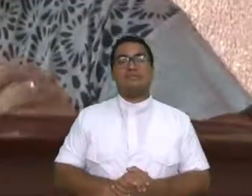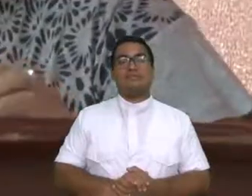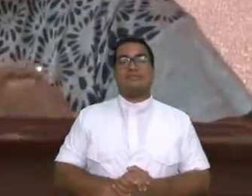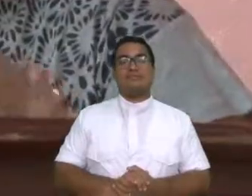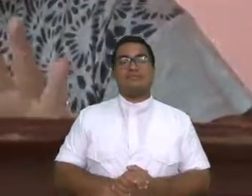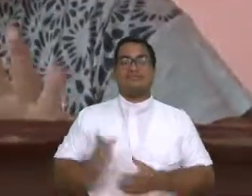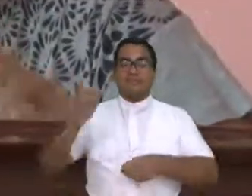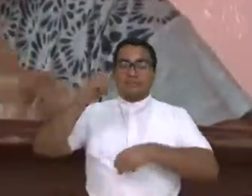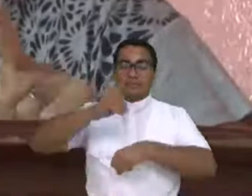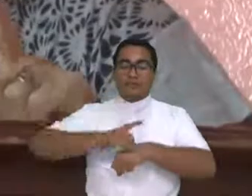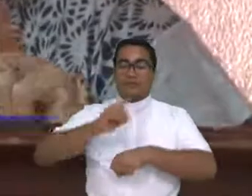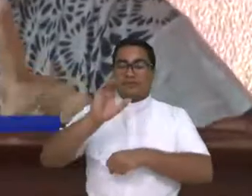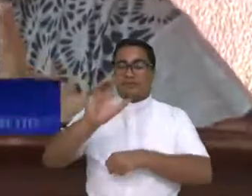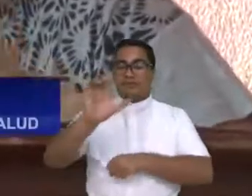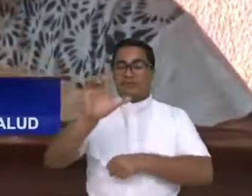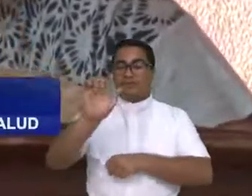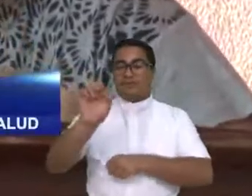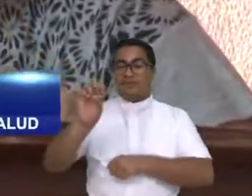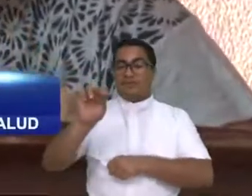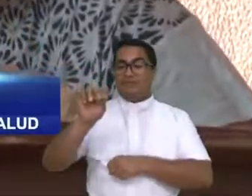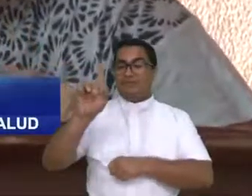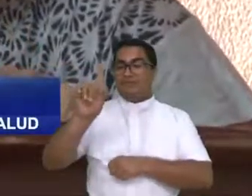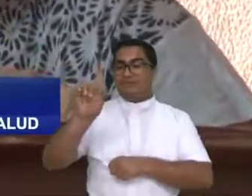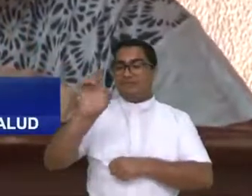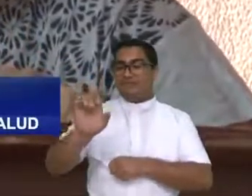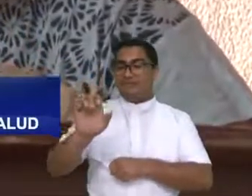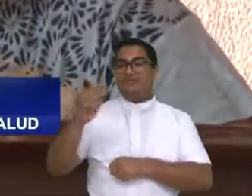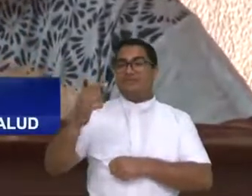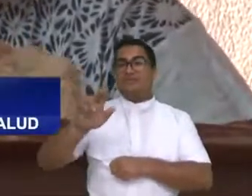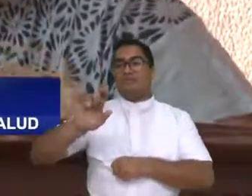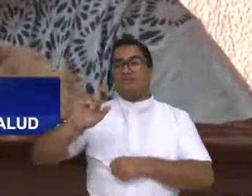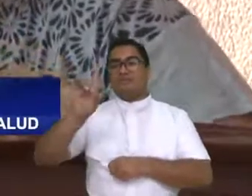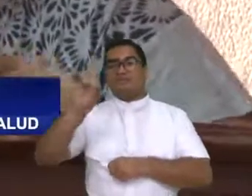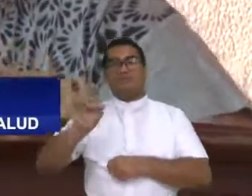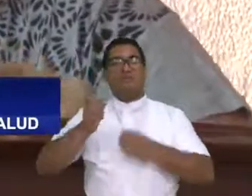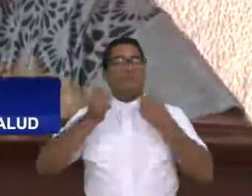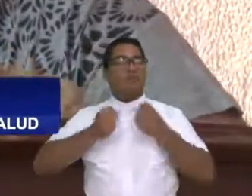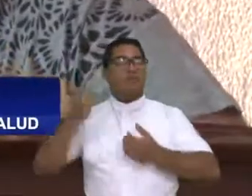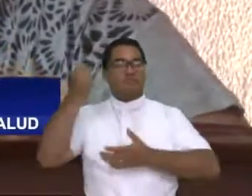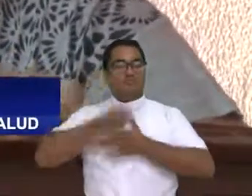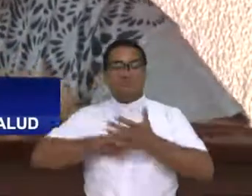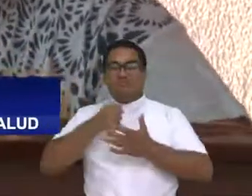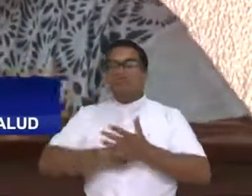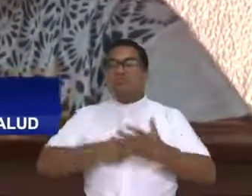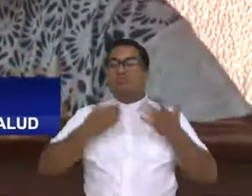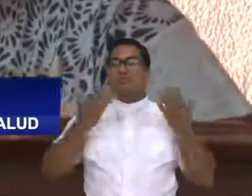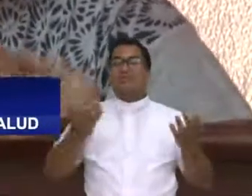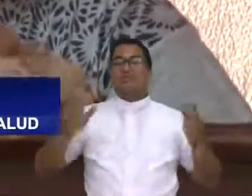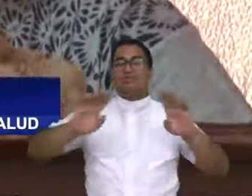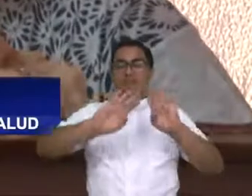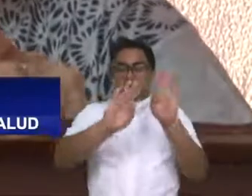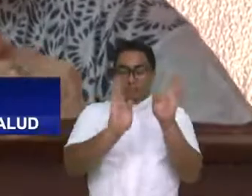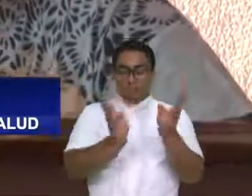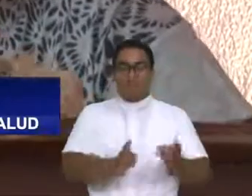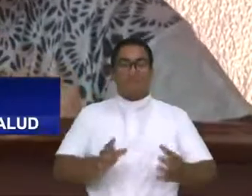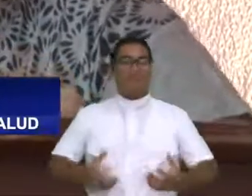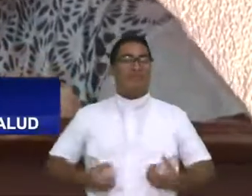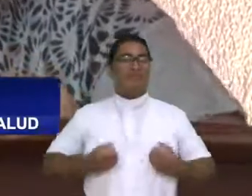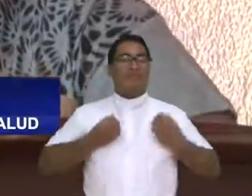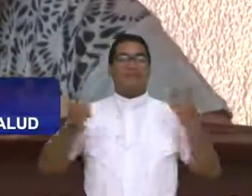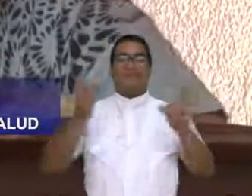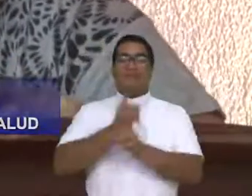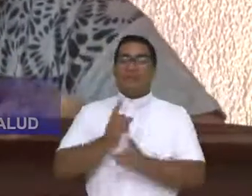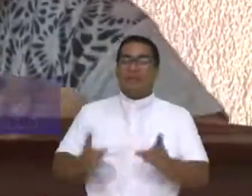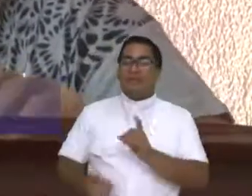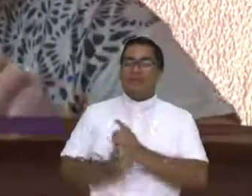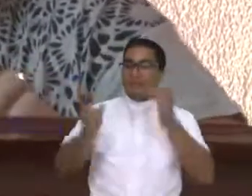El doctor Clemente luchaba porque las mujeres con cáncer debían ser atendidas